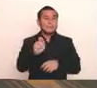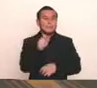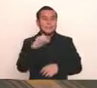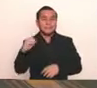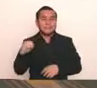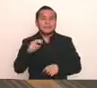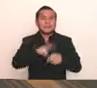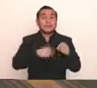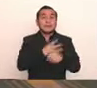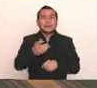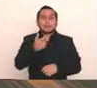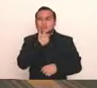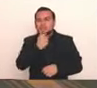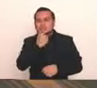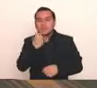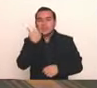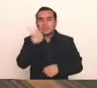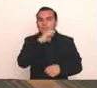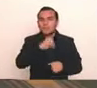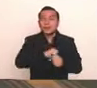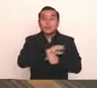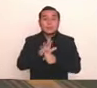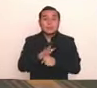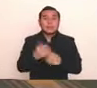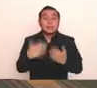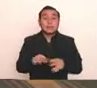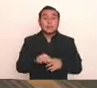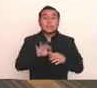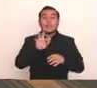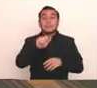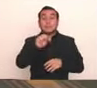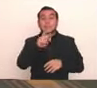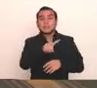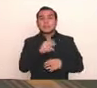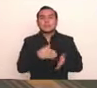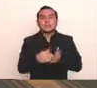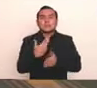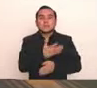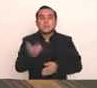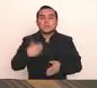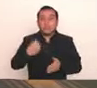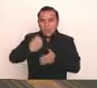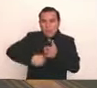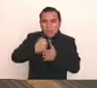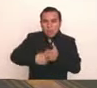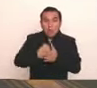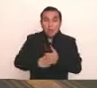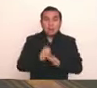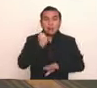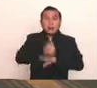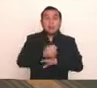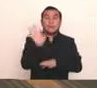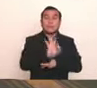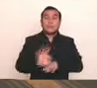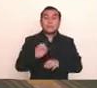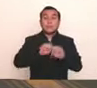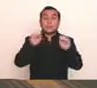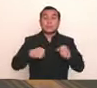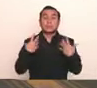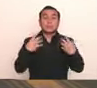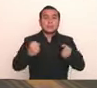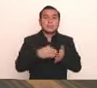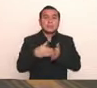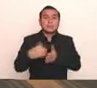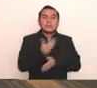inquietudes sobre los síntomas de colitis y 9 en la fase donde el combate de la pantalla seguimos reforzando el sistema de salud se inició la construcción del